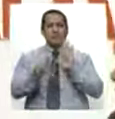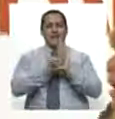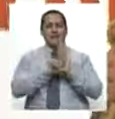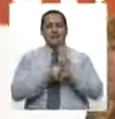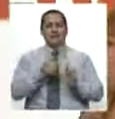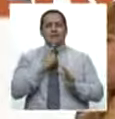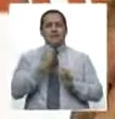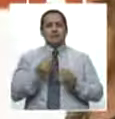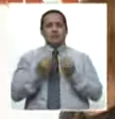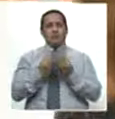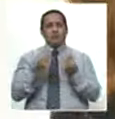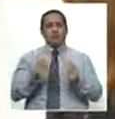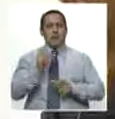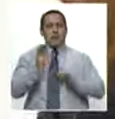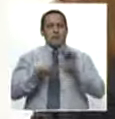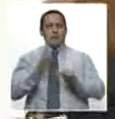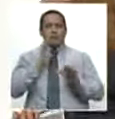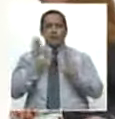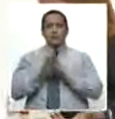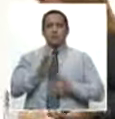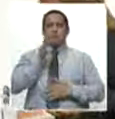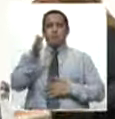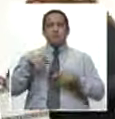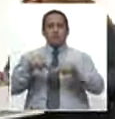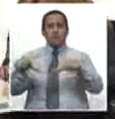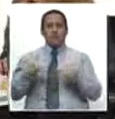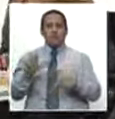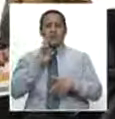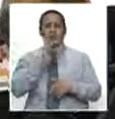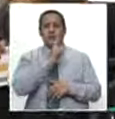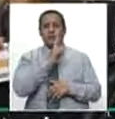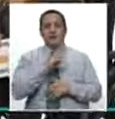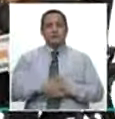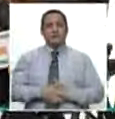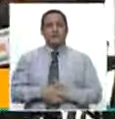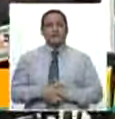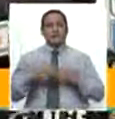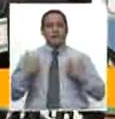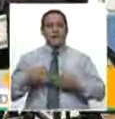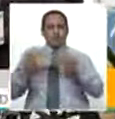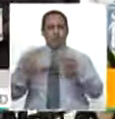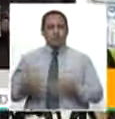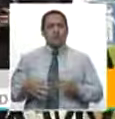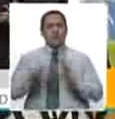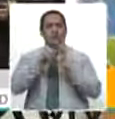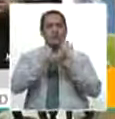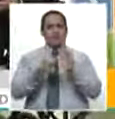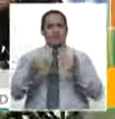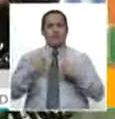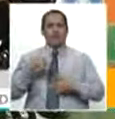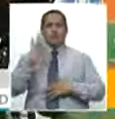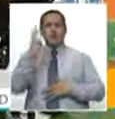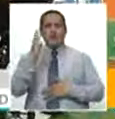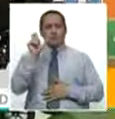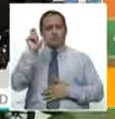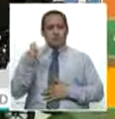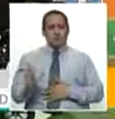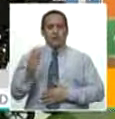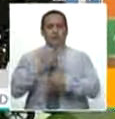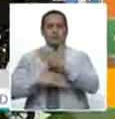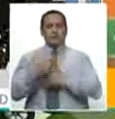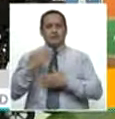en la ley, porque muchas veces podemos ir a un lugar, a un restaurante, por ejemplo, ¿no? Y han cumplido con la norma de tener un baño para personas